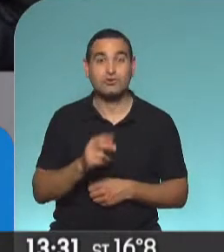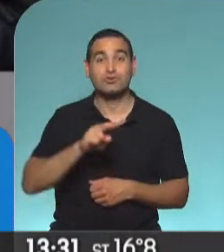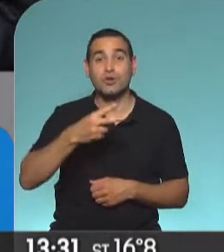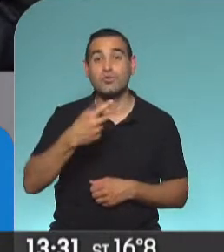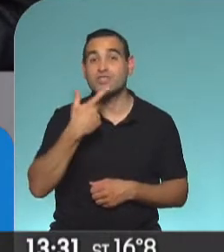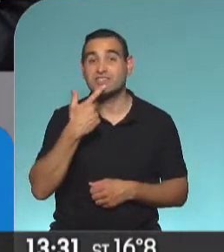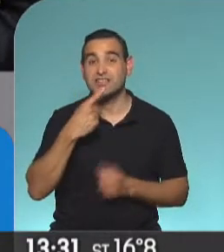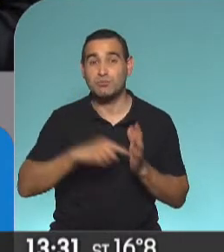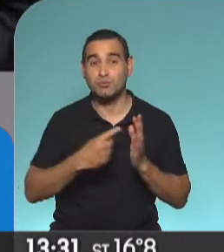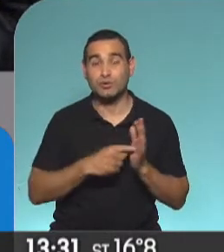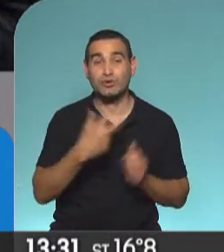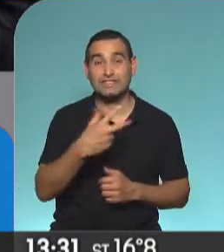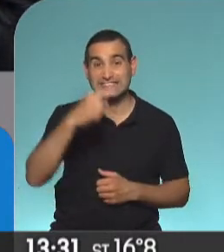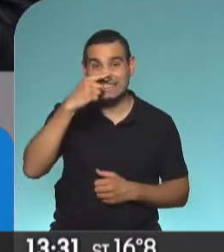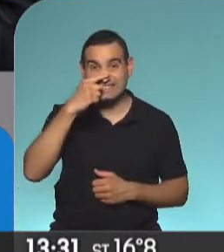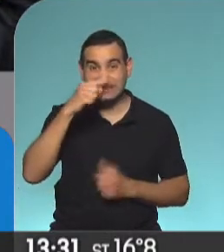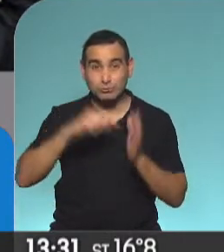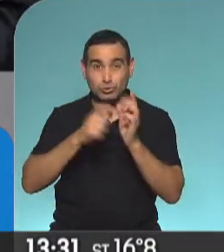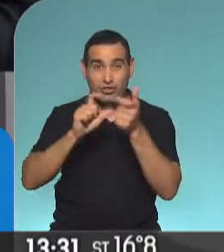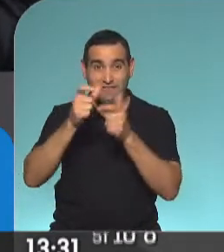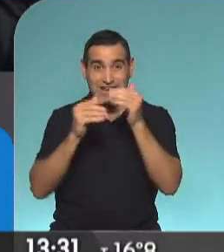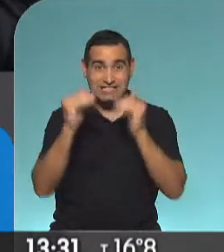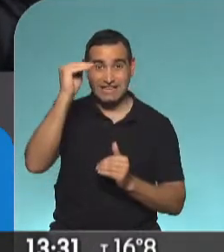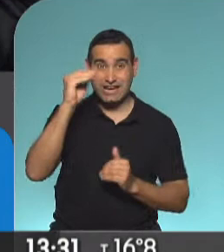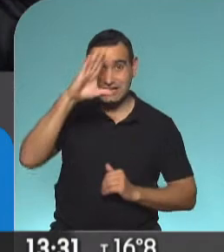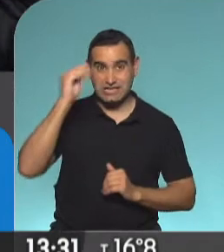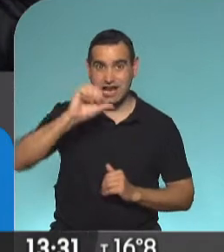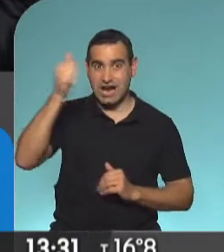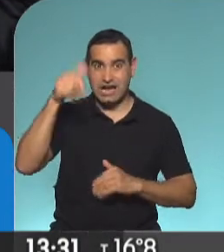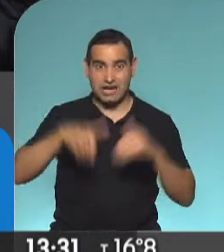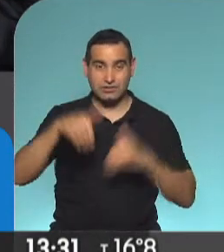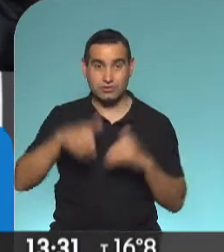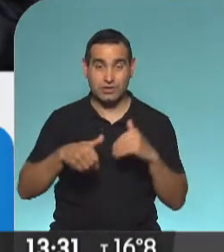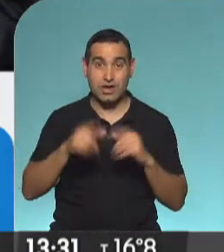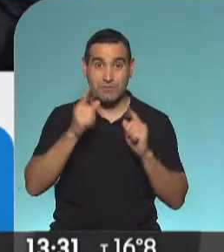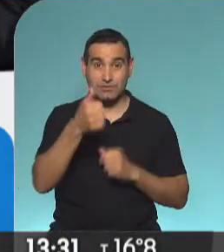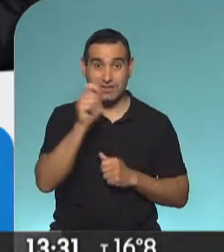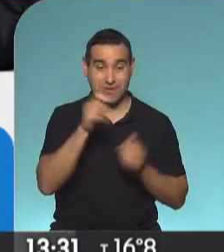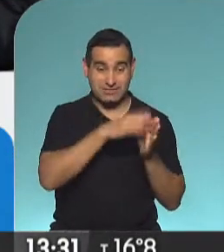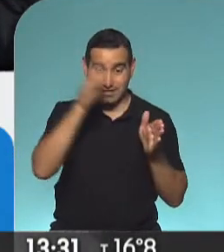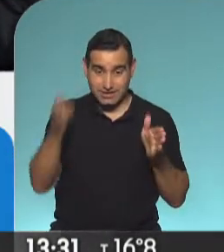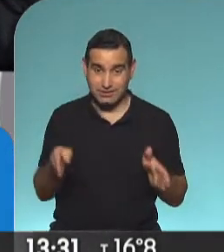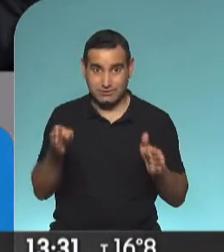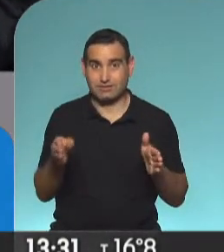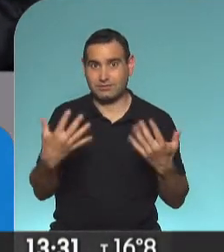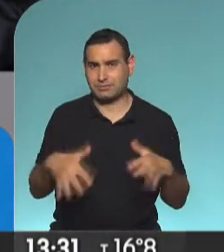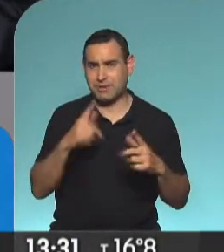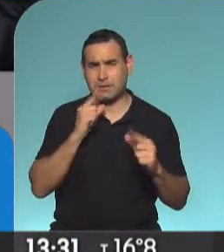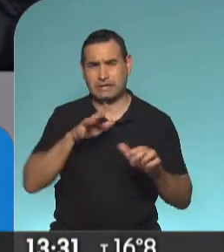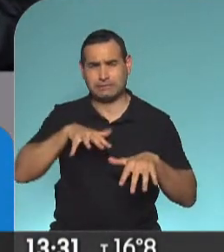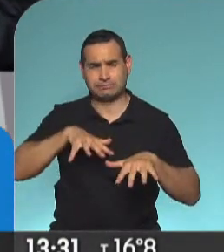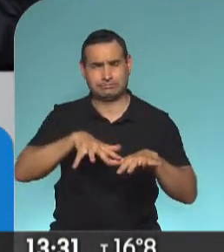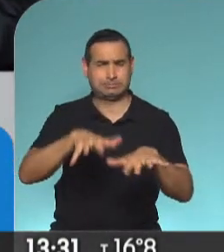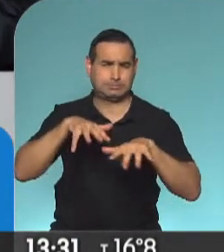17 puntos, 37 puntos de diferencia había sacado Cristina en esa elección. Tuvimos en ese primer semestre una cantidad de